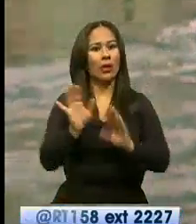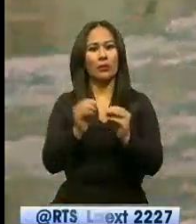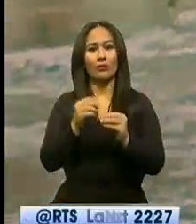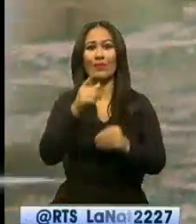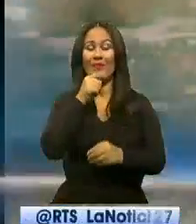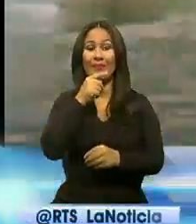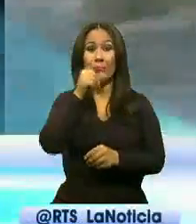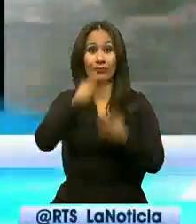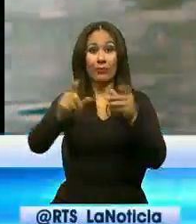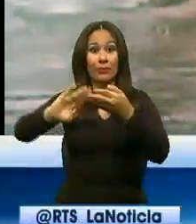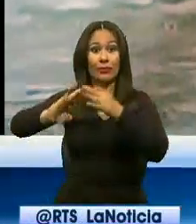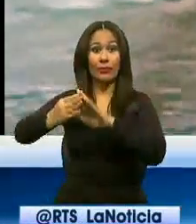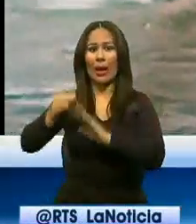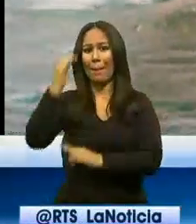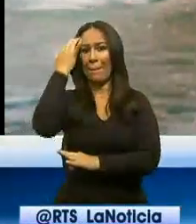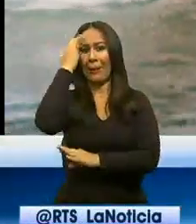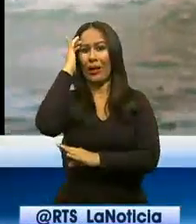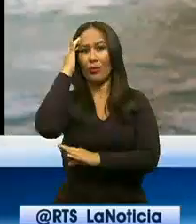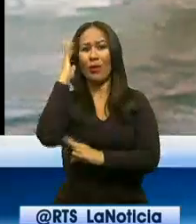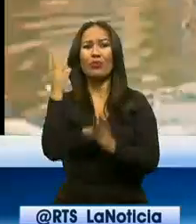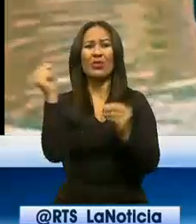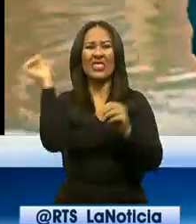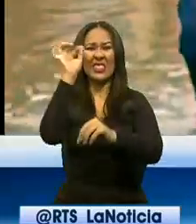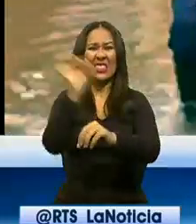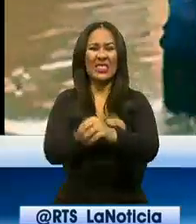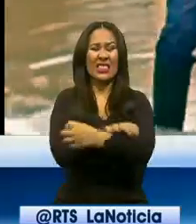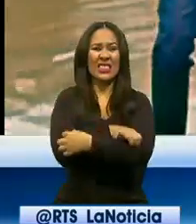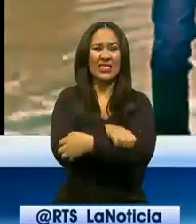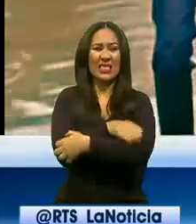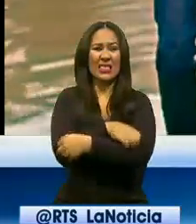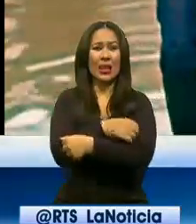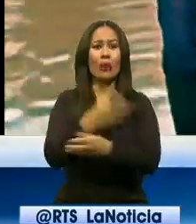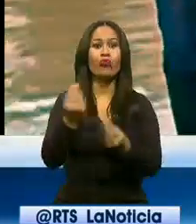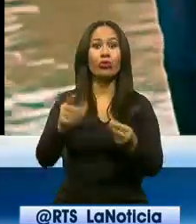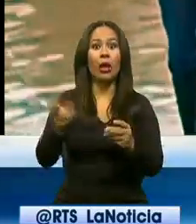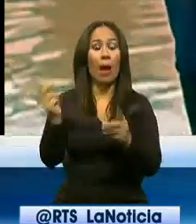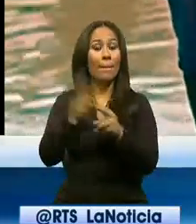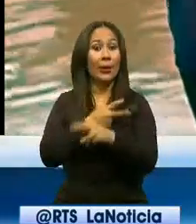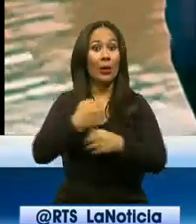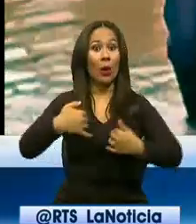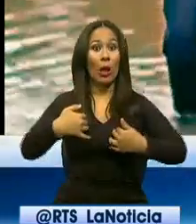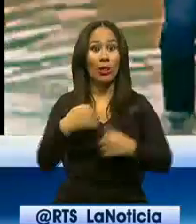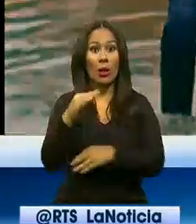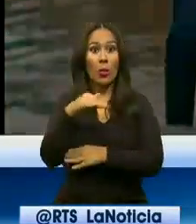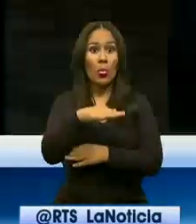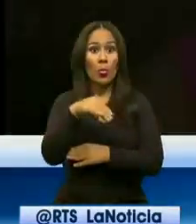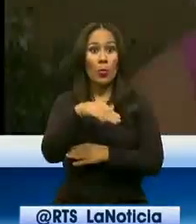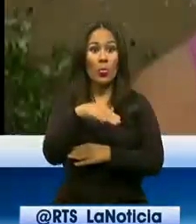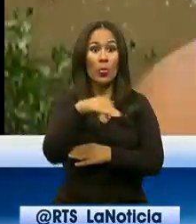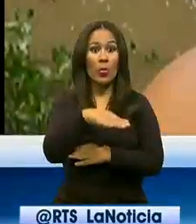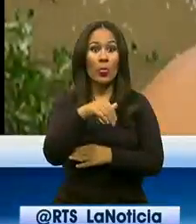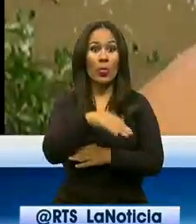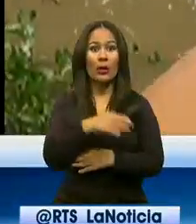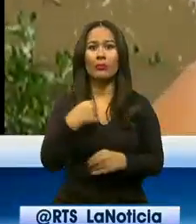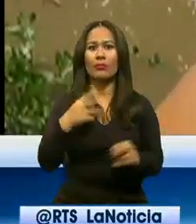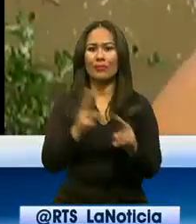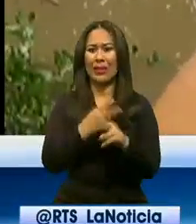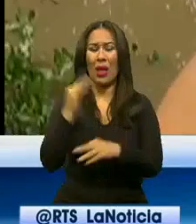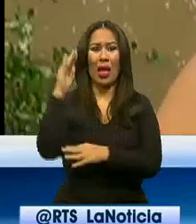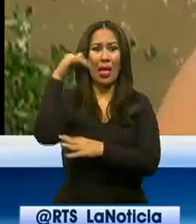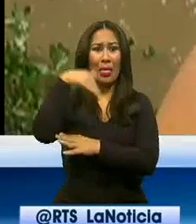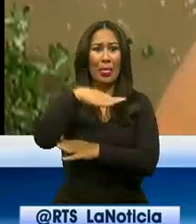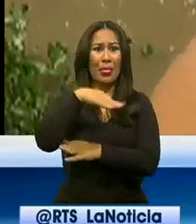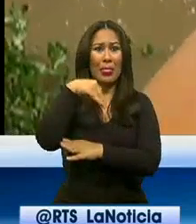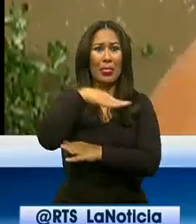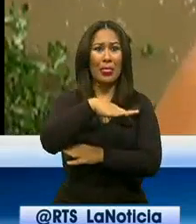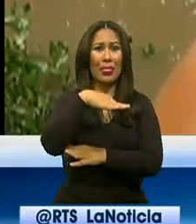por la supuesta presencia de ciertos seres que estarían generando riesgo para ellos. Esas culebras grandes, hay